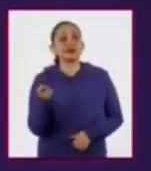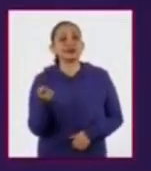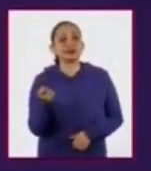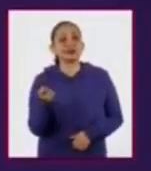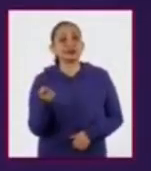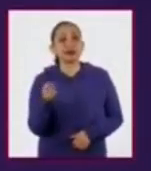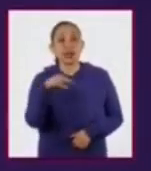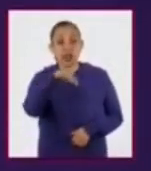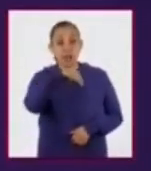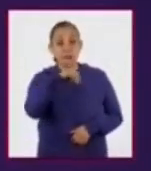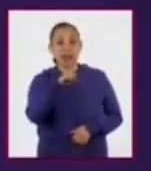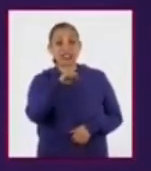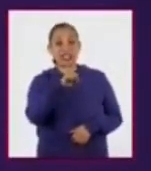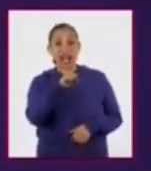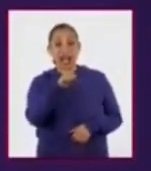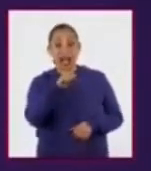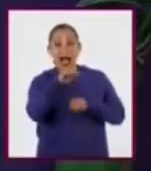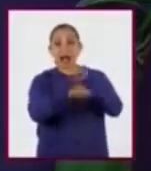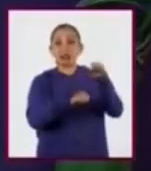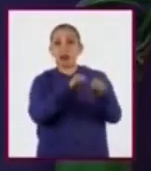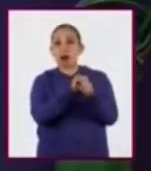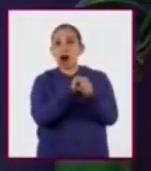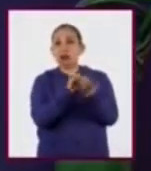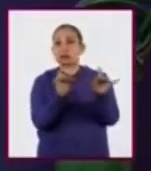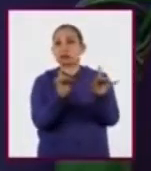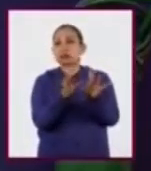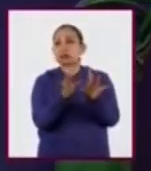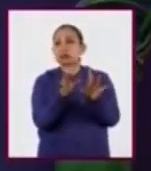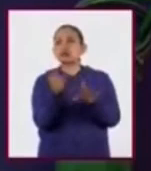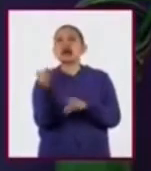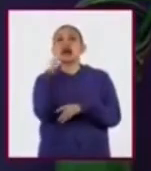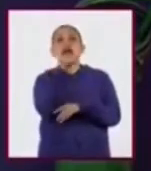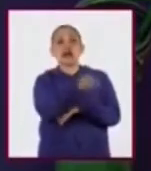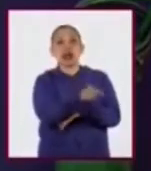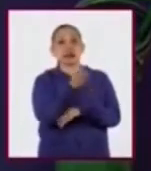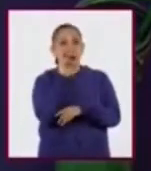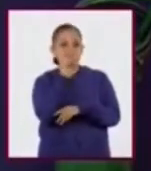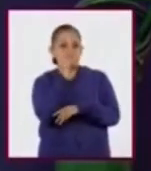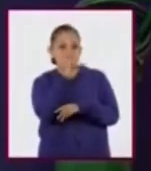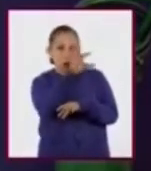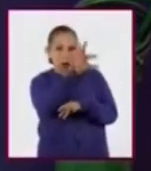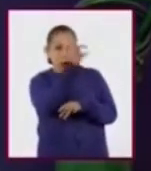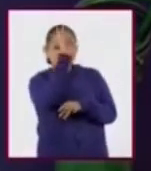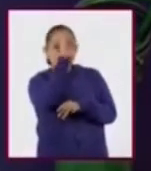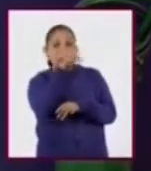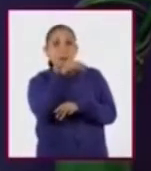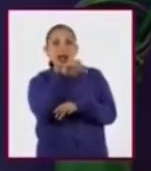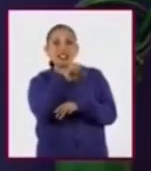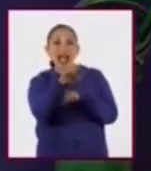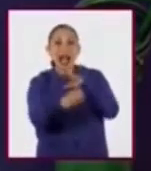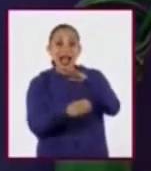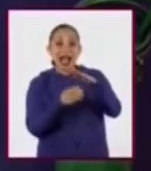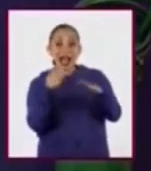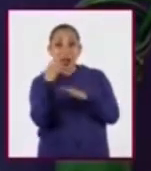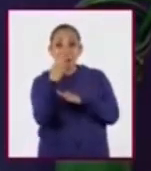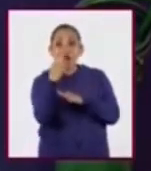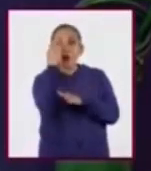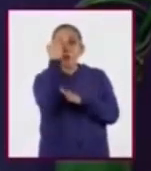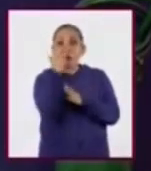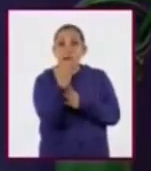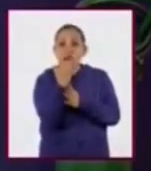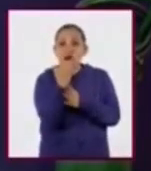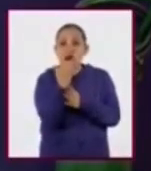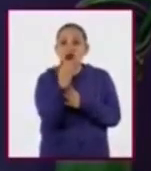Las masas de los átomos son relativas. Esto quiere decir que se toma como unidad la masa del elemento con menor